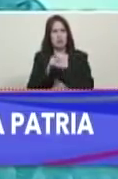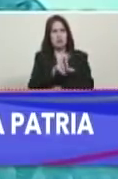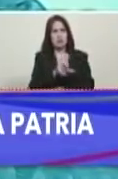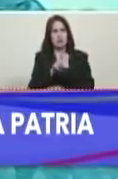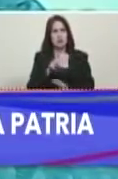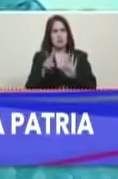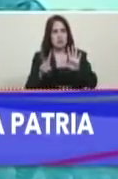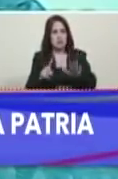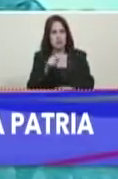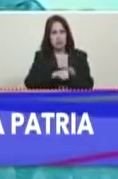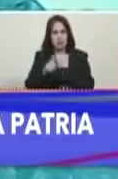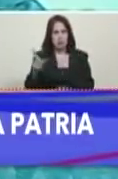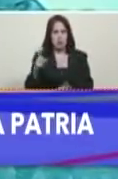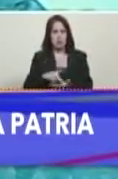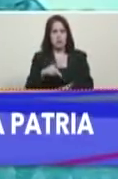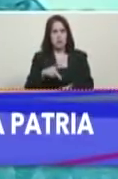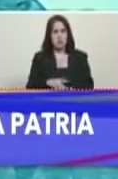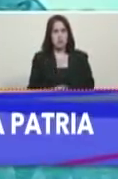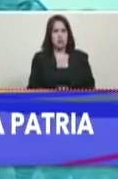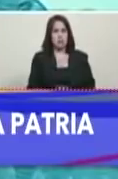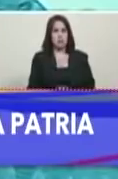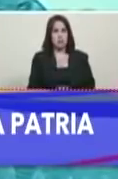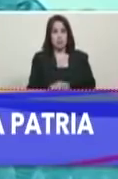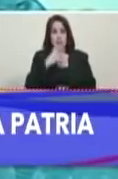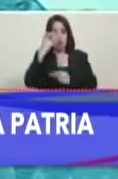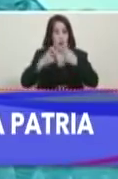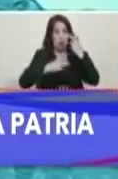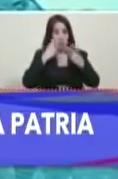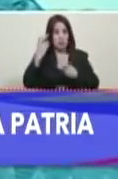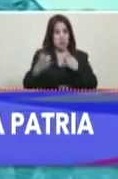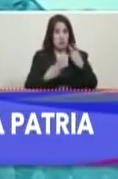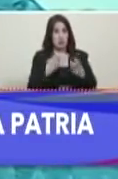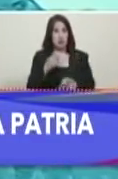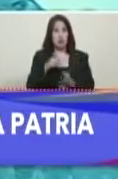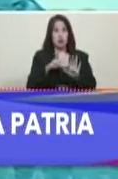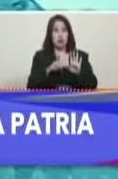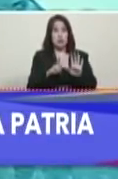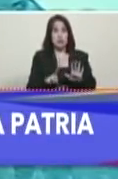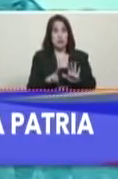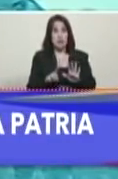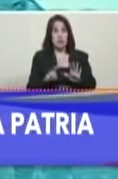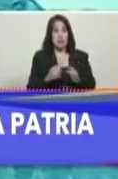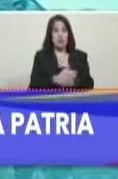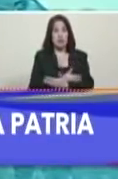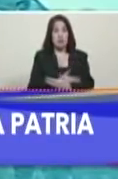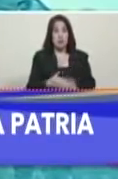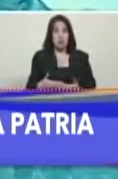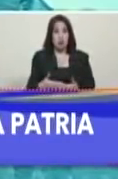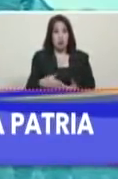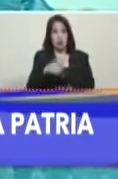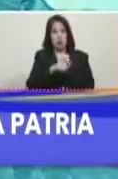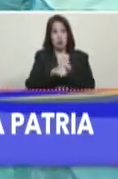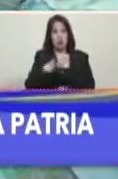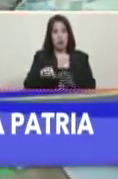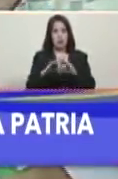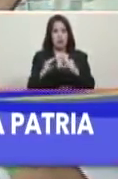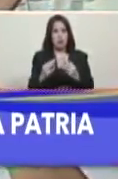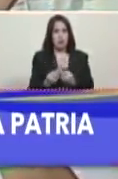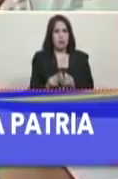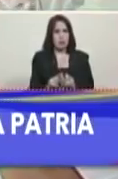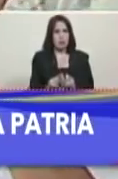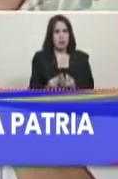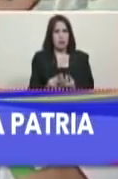357.317 brigadistas. Han visitado, presidente, 6.028.000 familias. ¿Dónde está